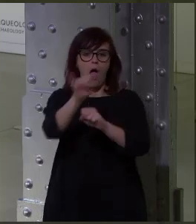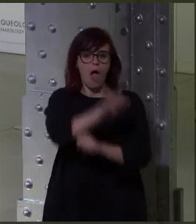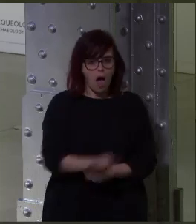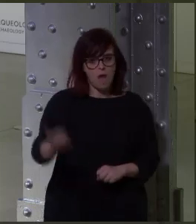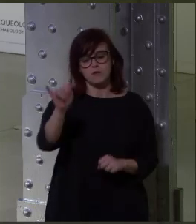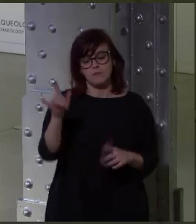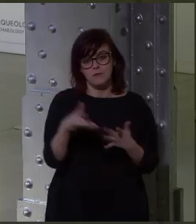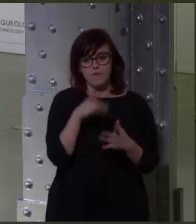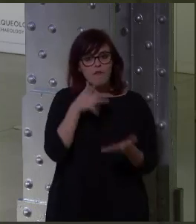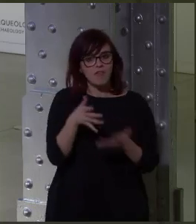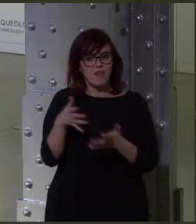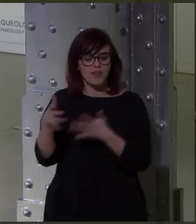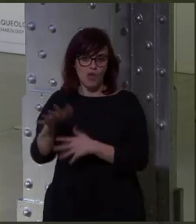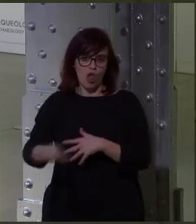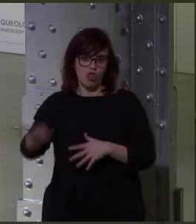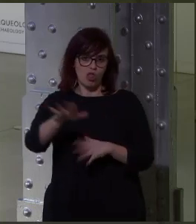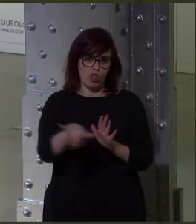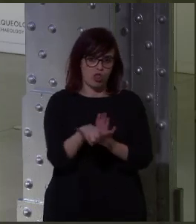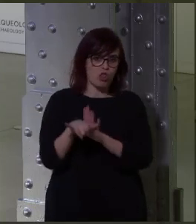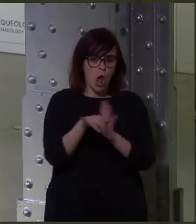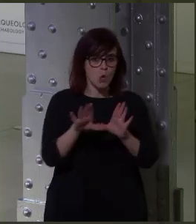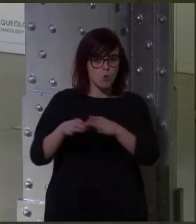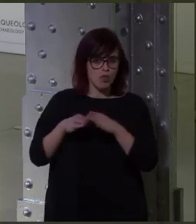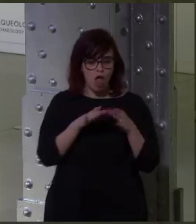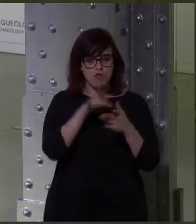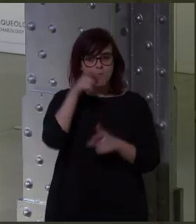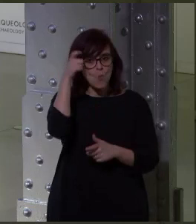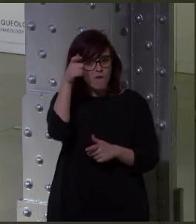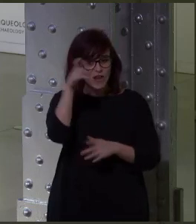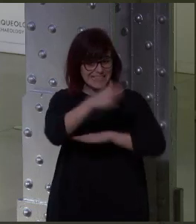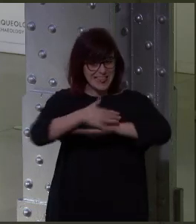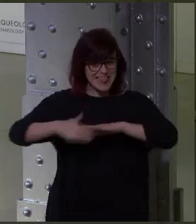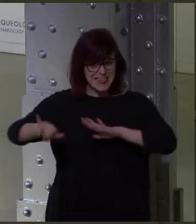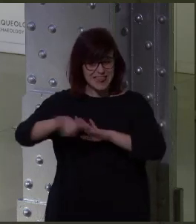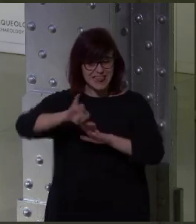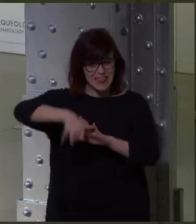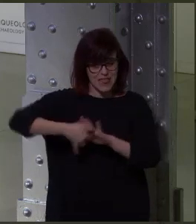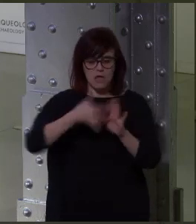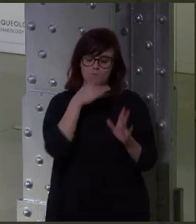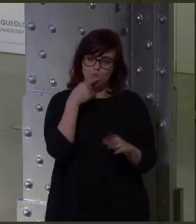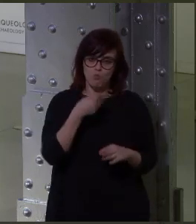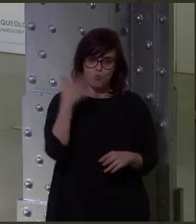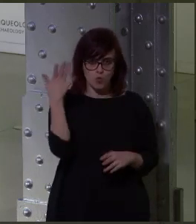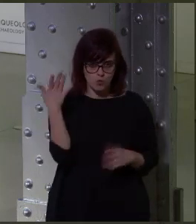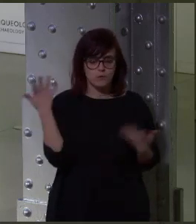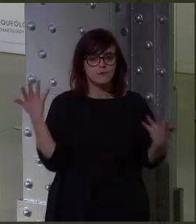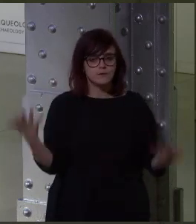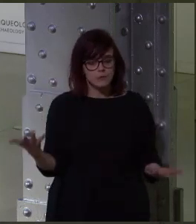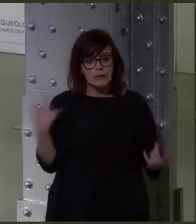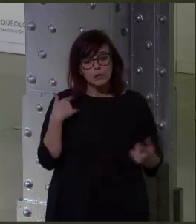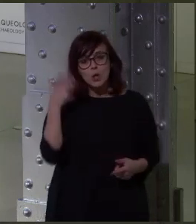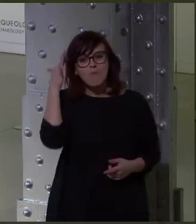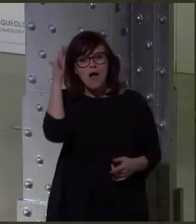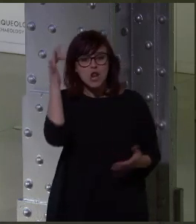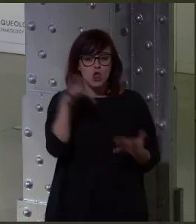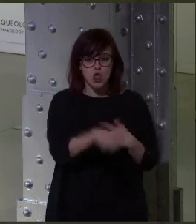claramente. Han beneficiado a las comunidades, a los pueblos que viven en torno al Parque Nacional, y yo no